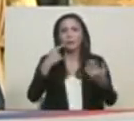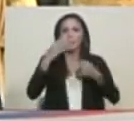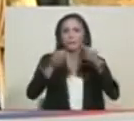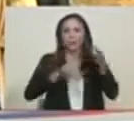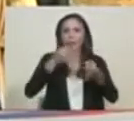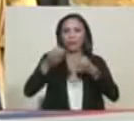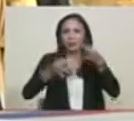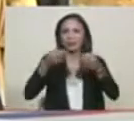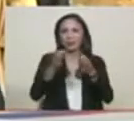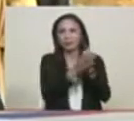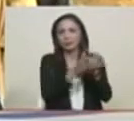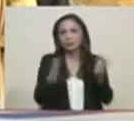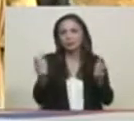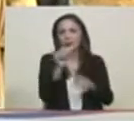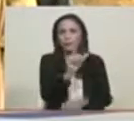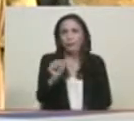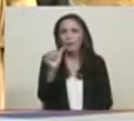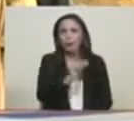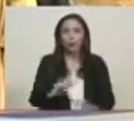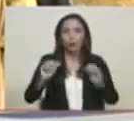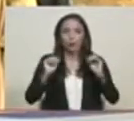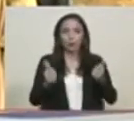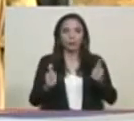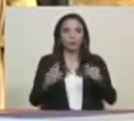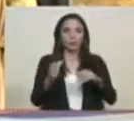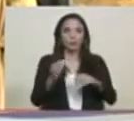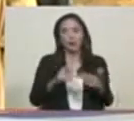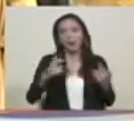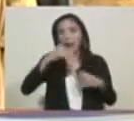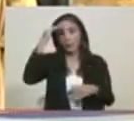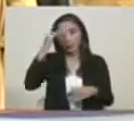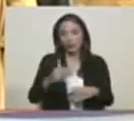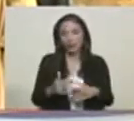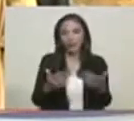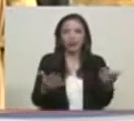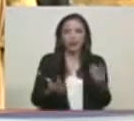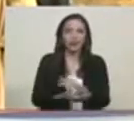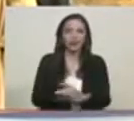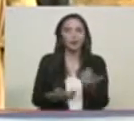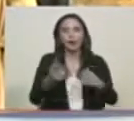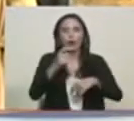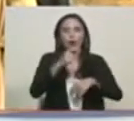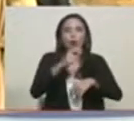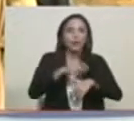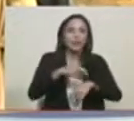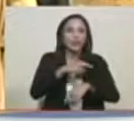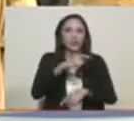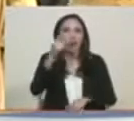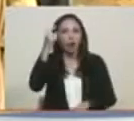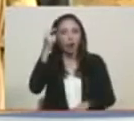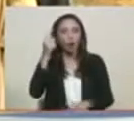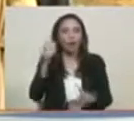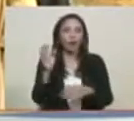explicados y cuando arranque como que dice los militares el día h a la hora d